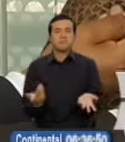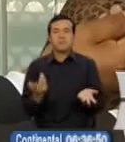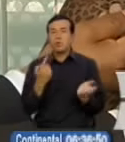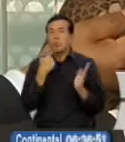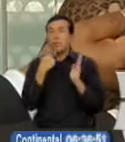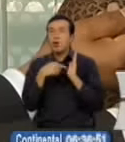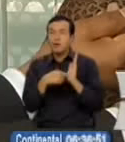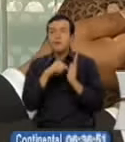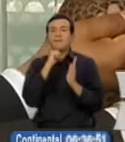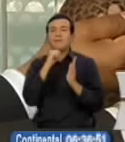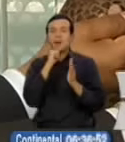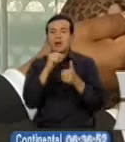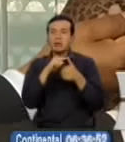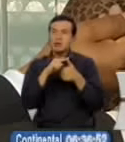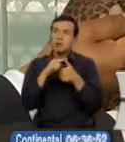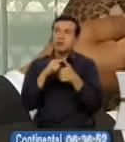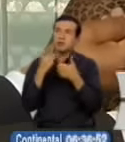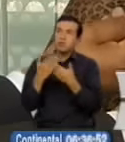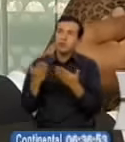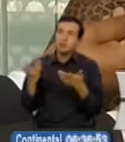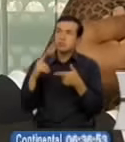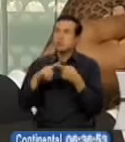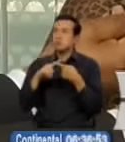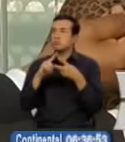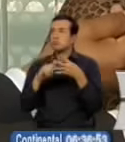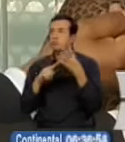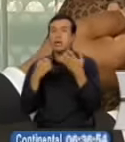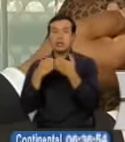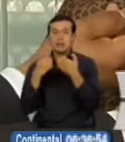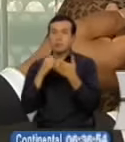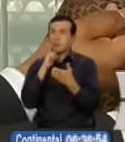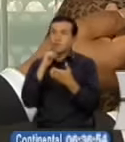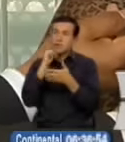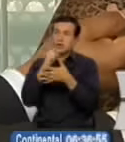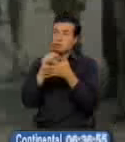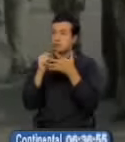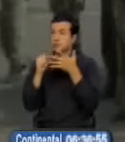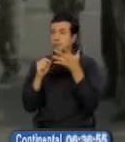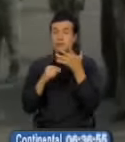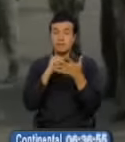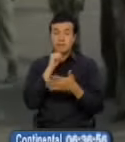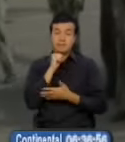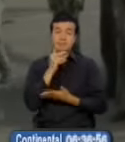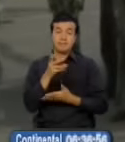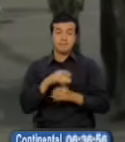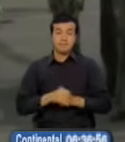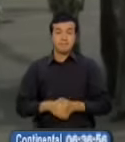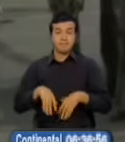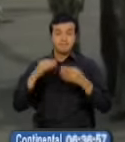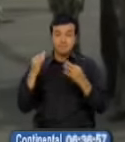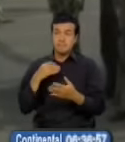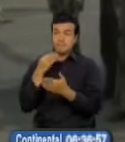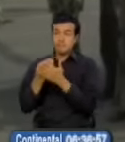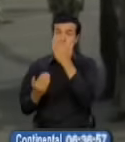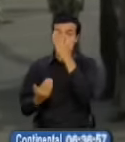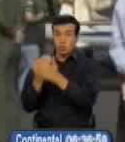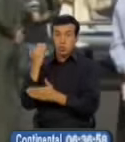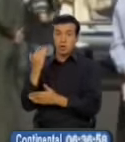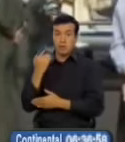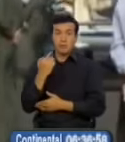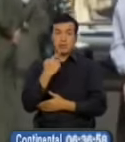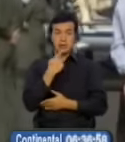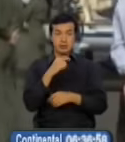con falta de equipos necesarios para las aeronaves. Las naves al momento de la compra eran nuevas, asegura